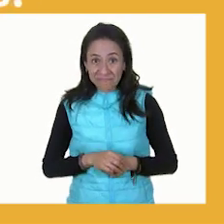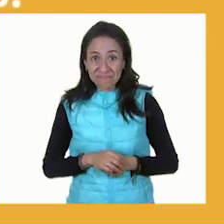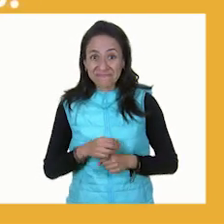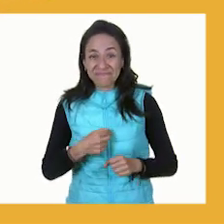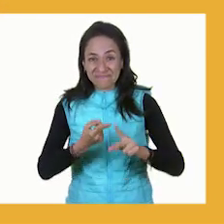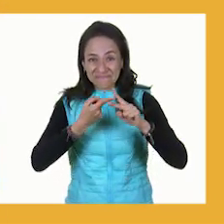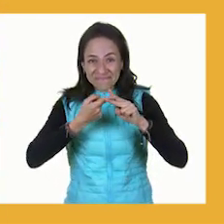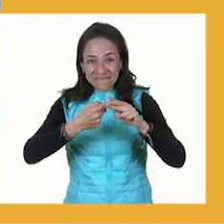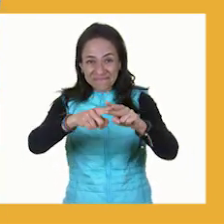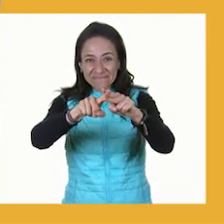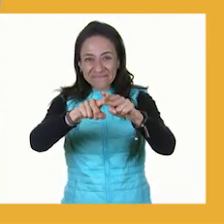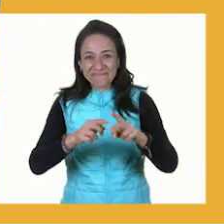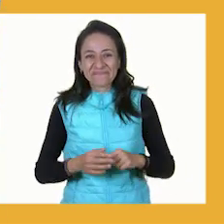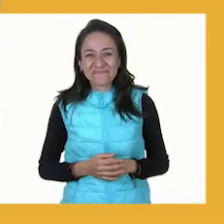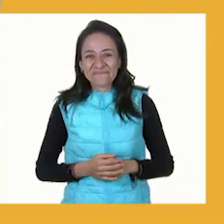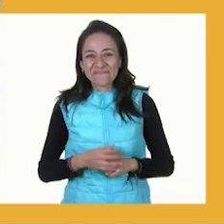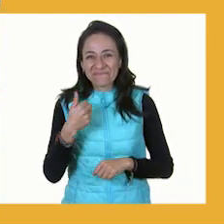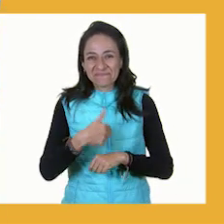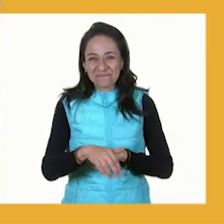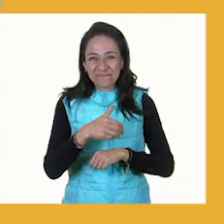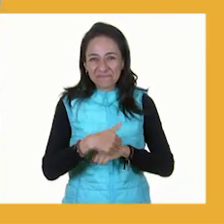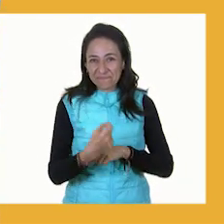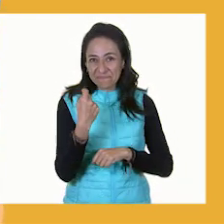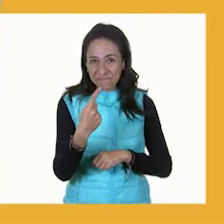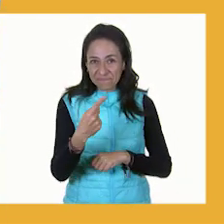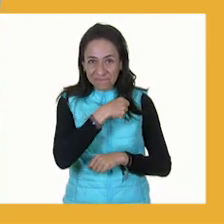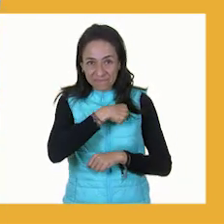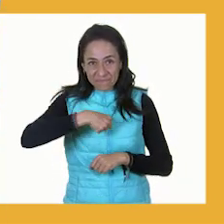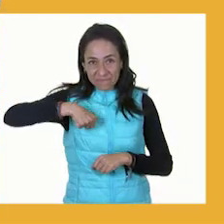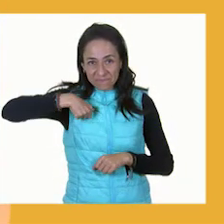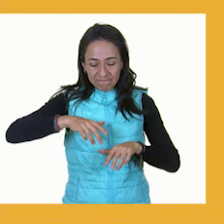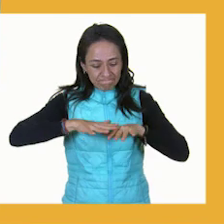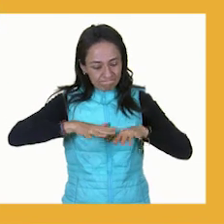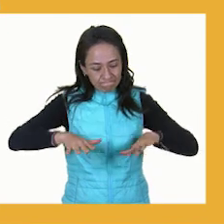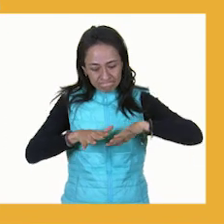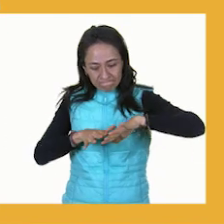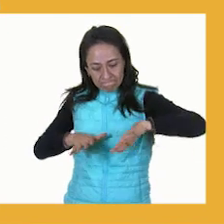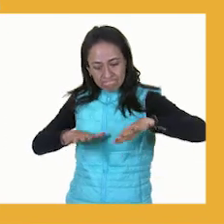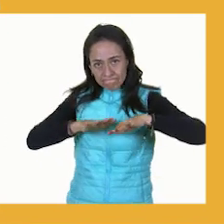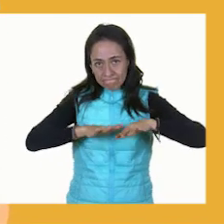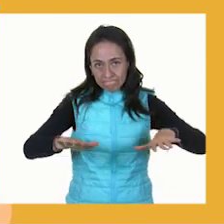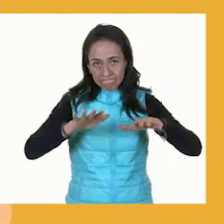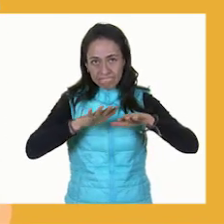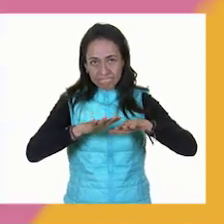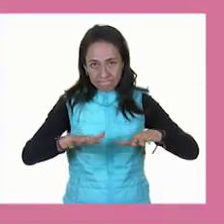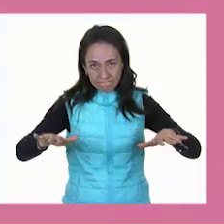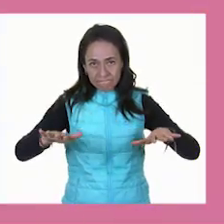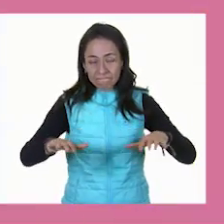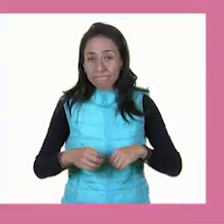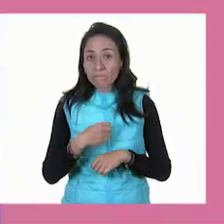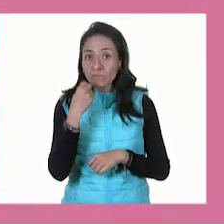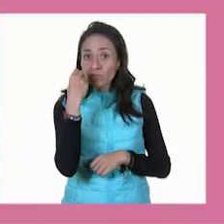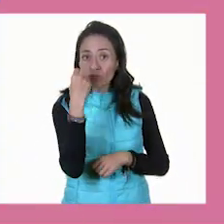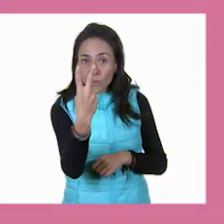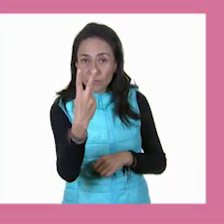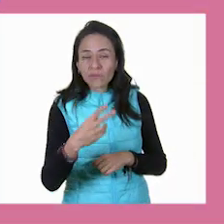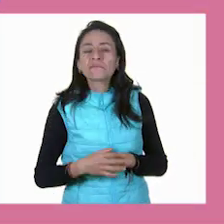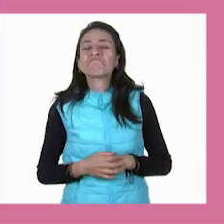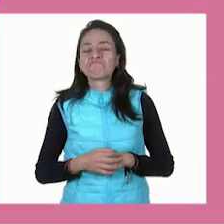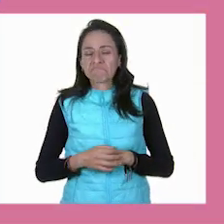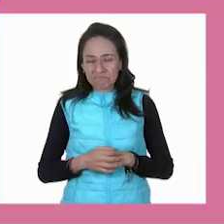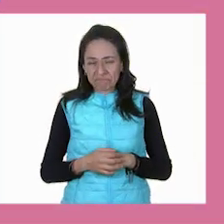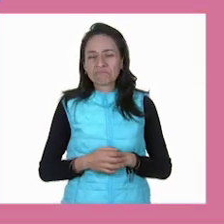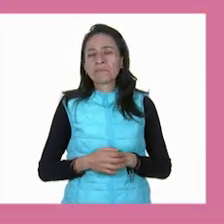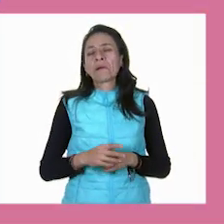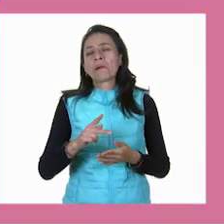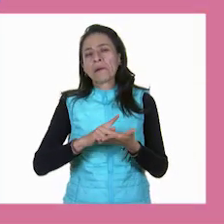¡Empecemos! 1. Estira la playera a lo largo y a lo ancho. 2. Marca con el